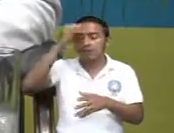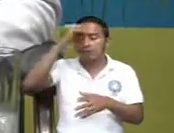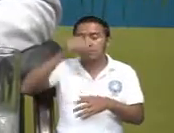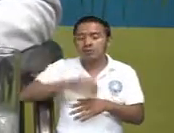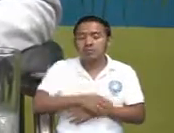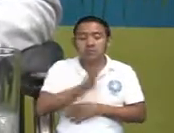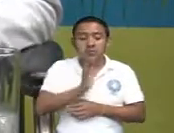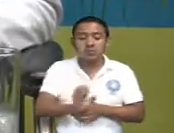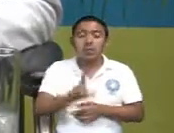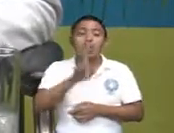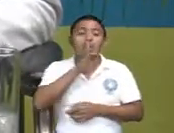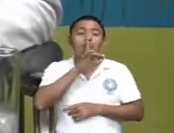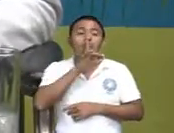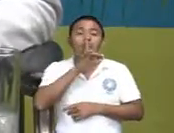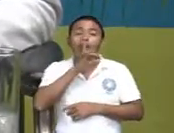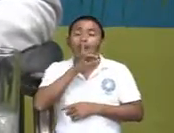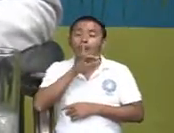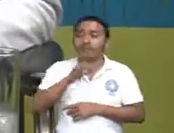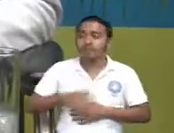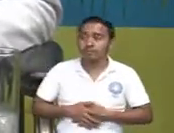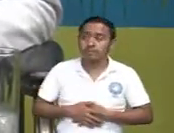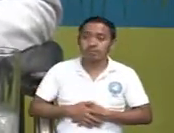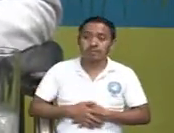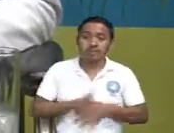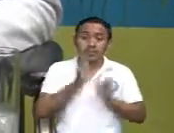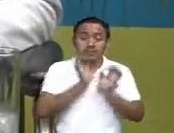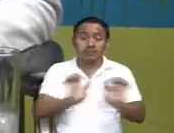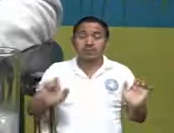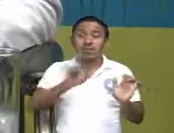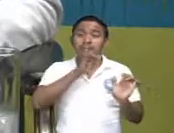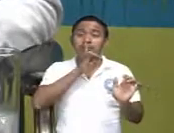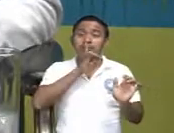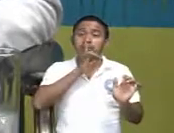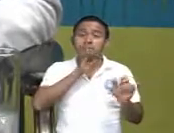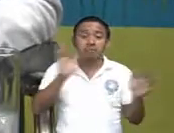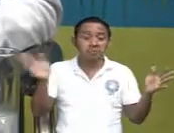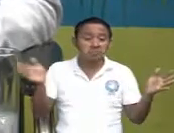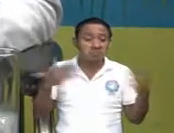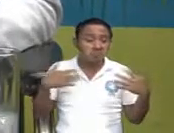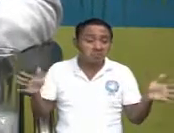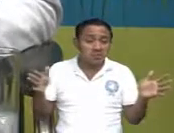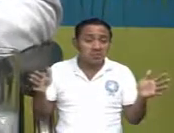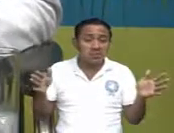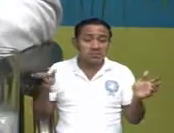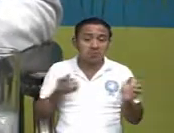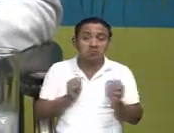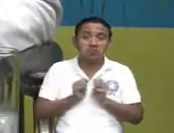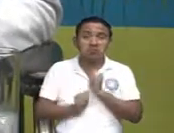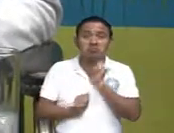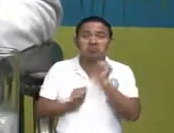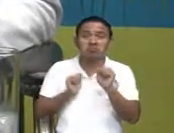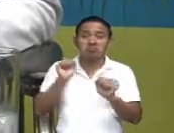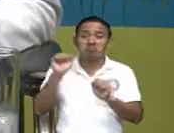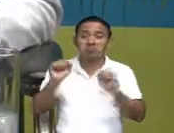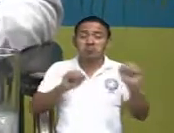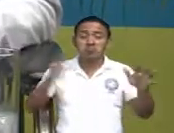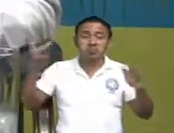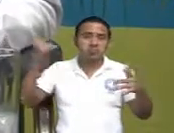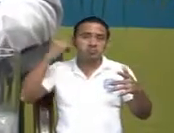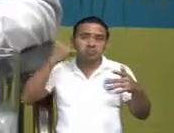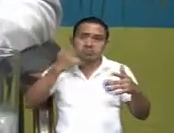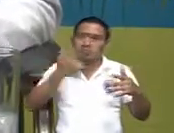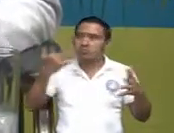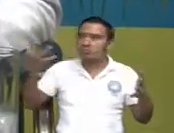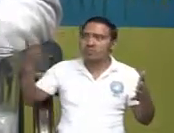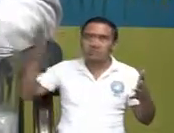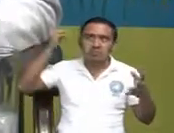habla y que ocurre que el niño que no habla que no tiene problemas de audición no va a